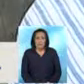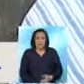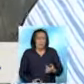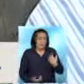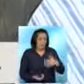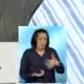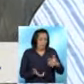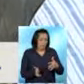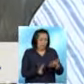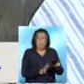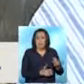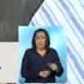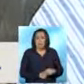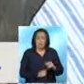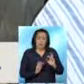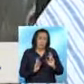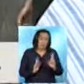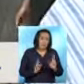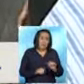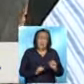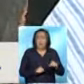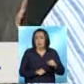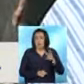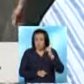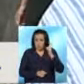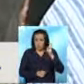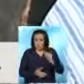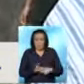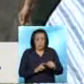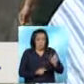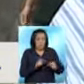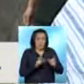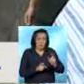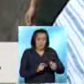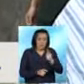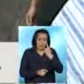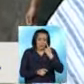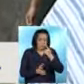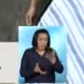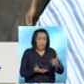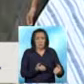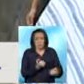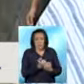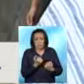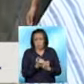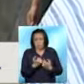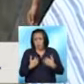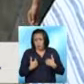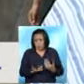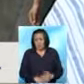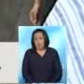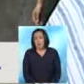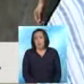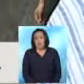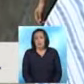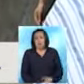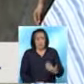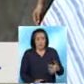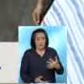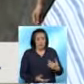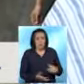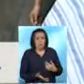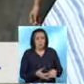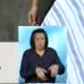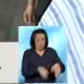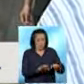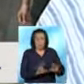que ha fallecido, espero que escuchen y la gente que le conozca, que me apoyen, señorita. Pasó